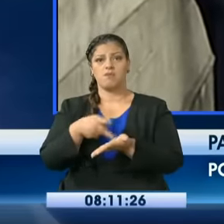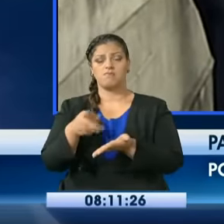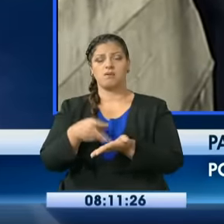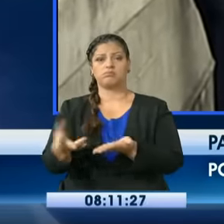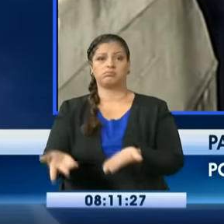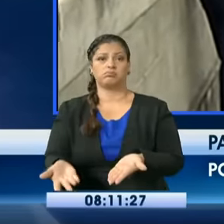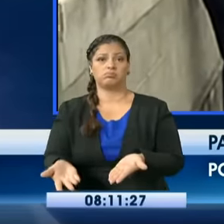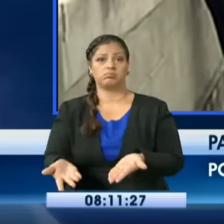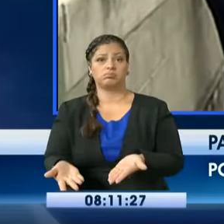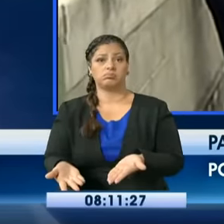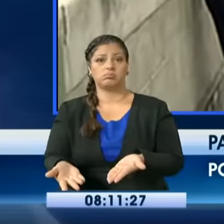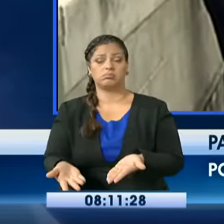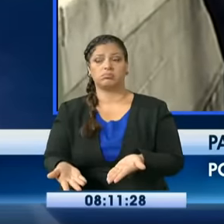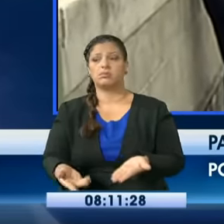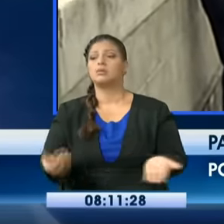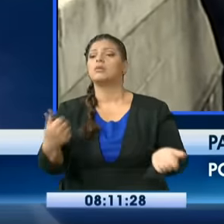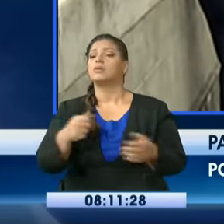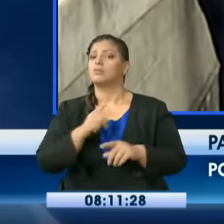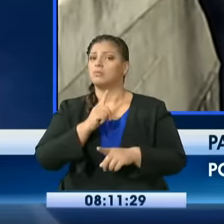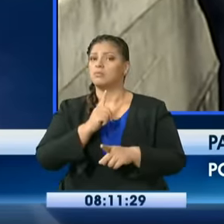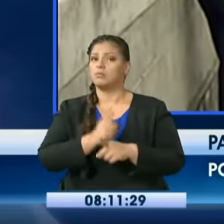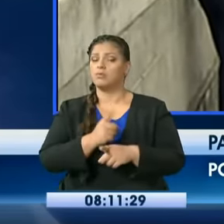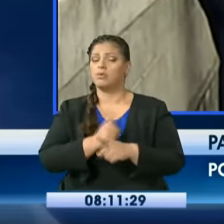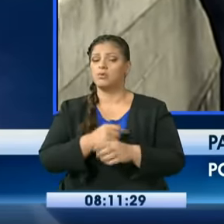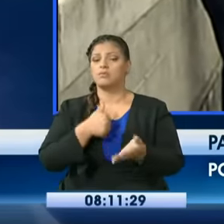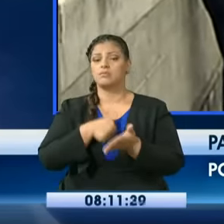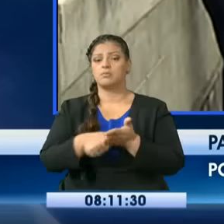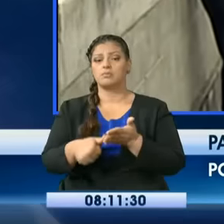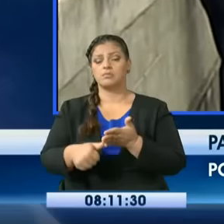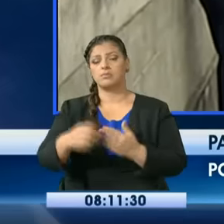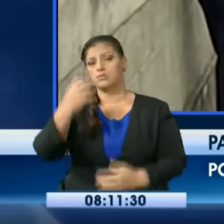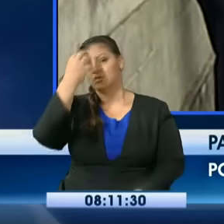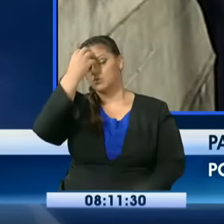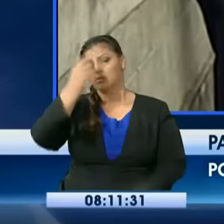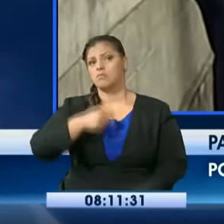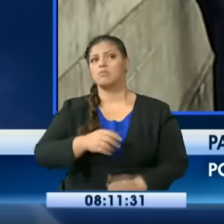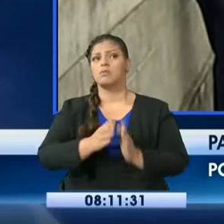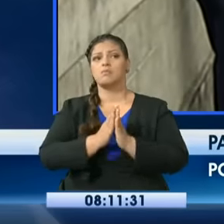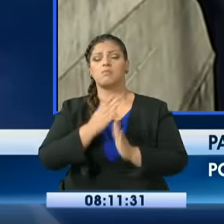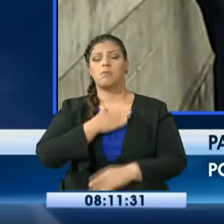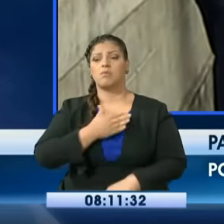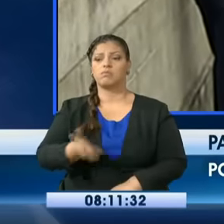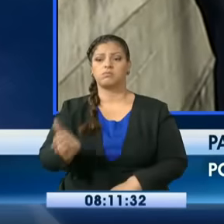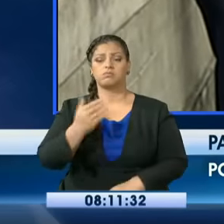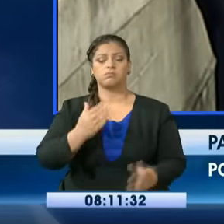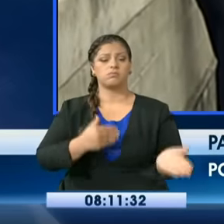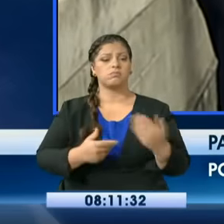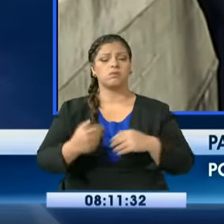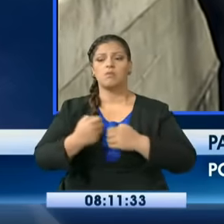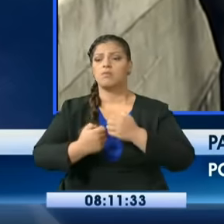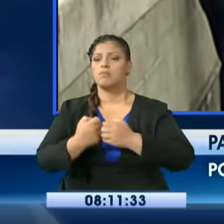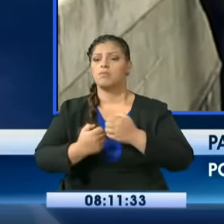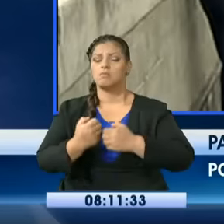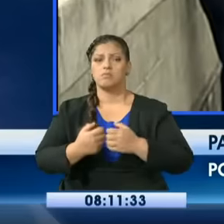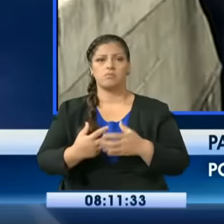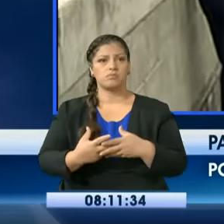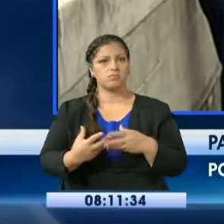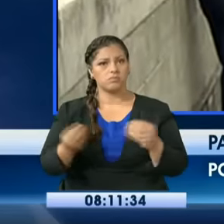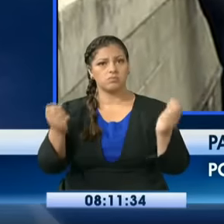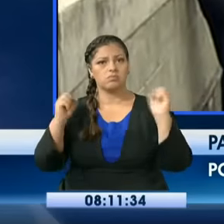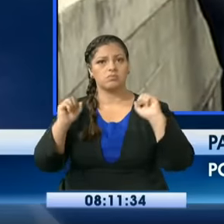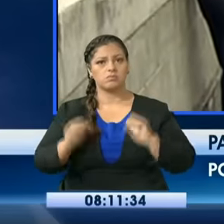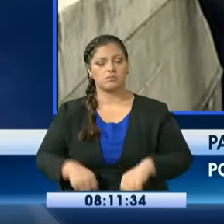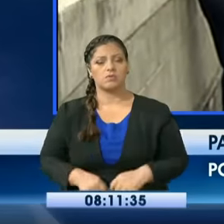creo que el ministerio también deberá poner ya coto a este abuso, igual que el propio municipio y la propia ATM.